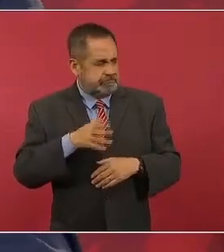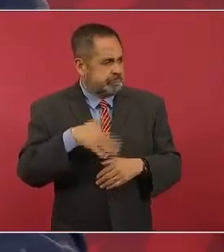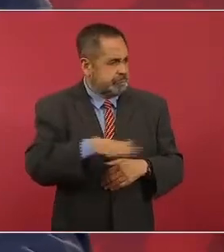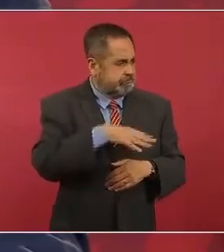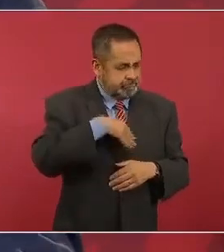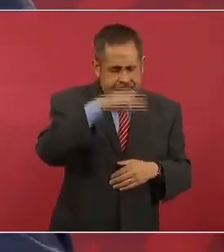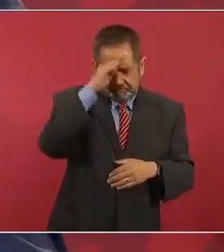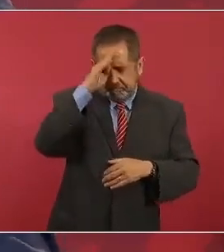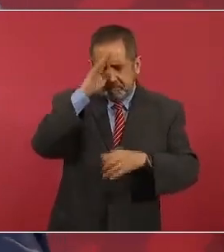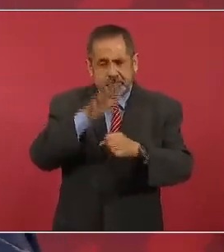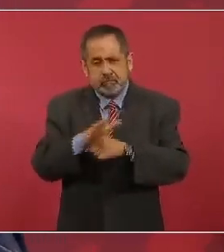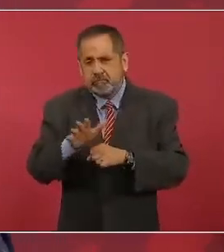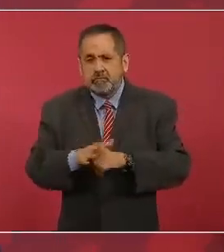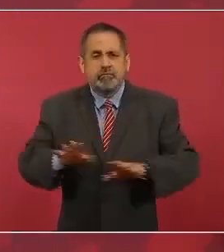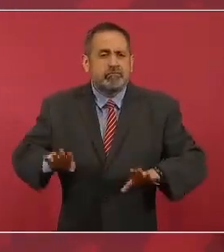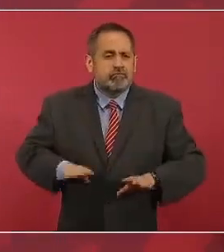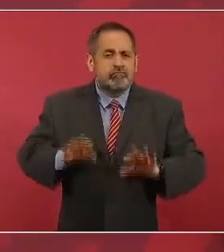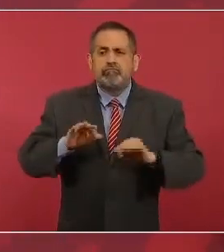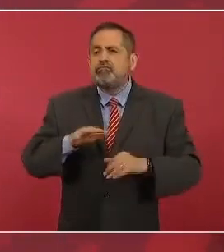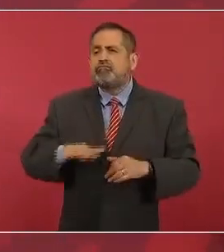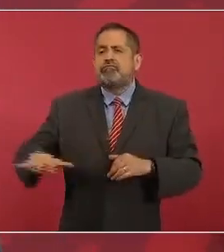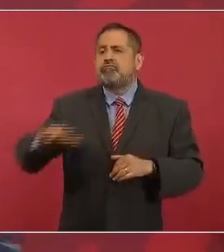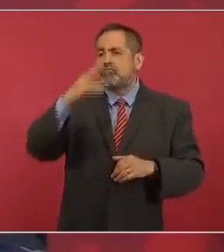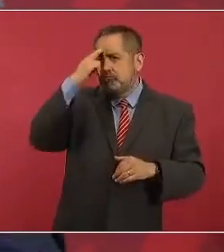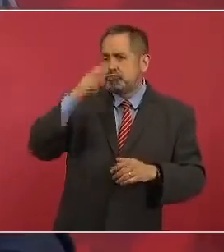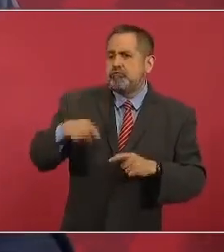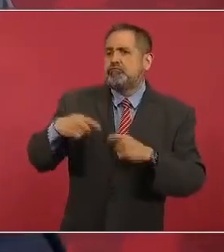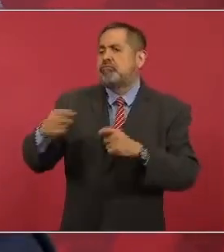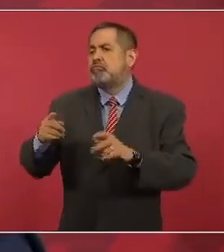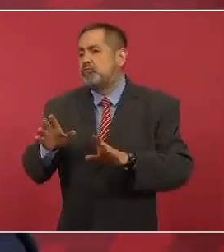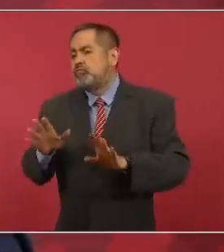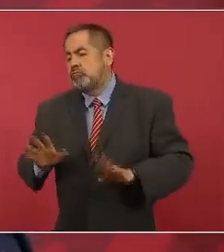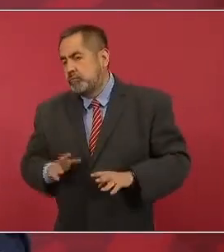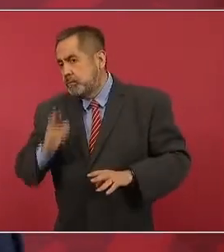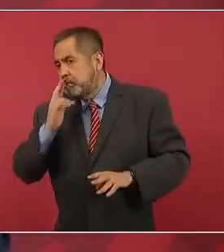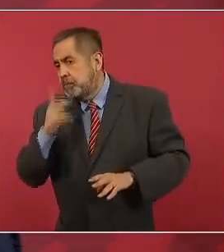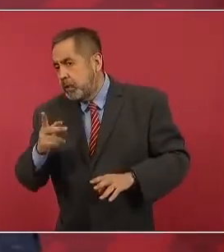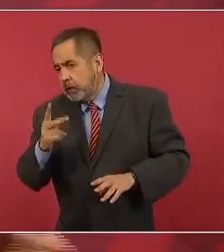convenga al pueblo de México.